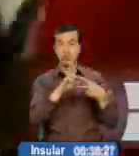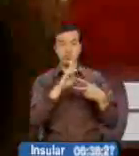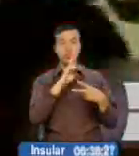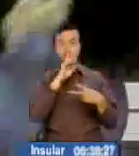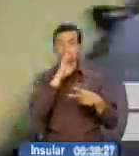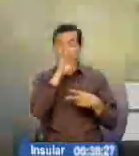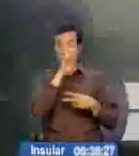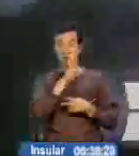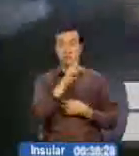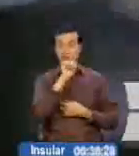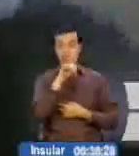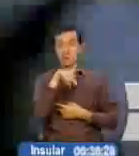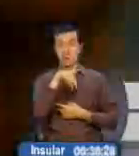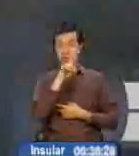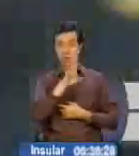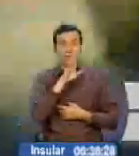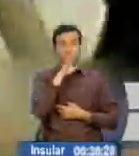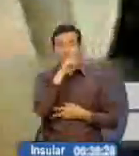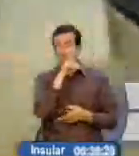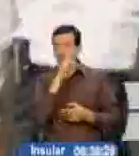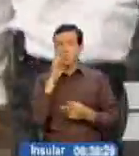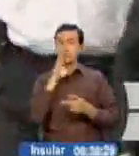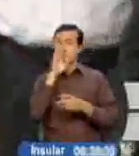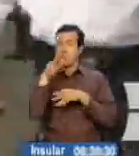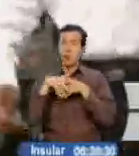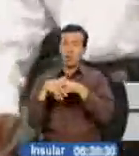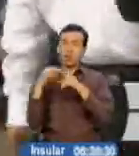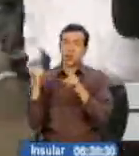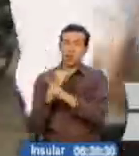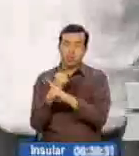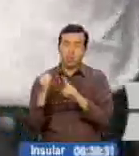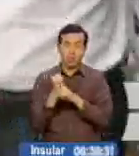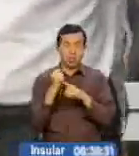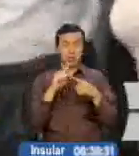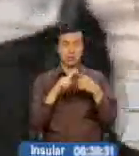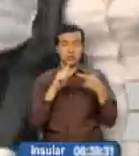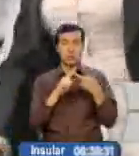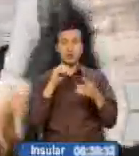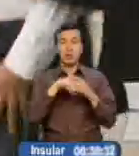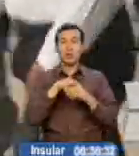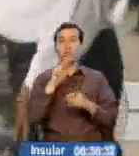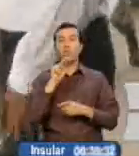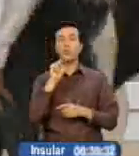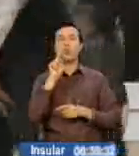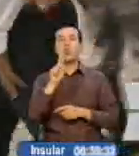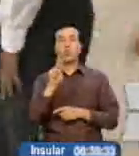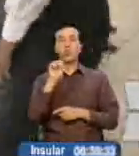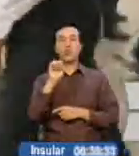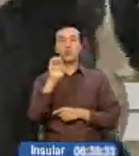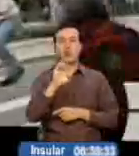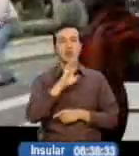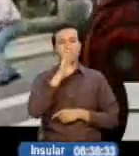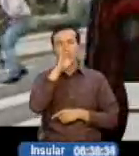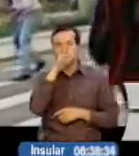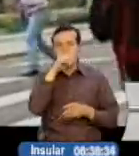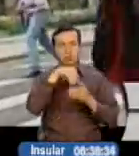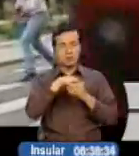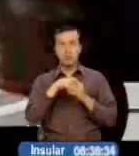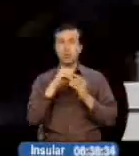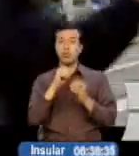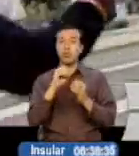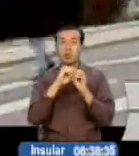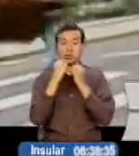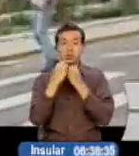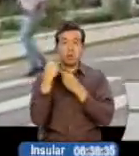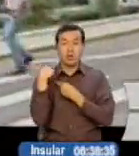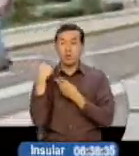de movilizaciones que terminan en actos violentos, además de ser el reducto político de la Unión Nacional de Educadores, UNE, organización